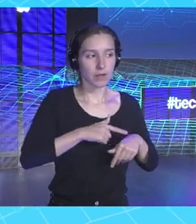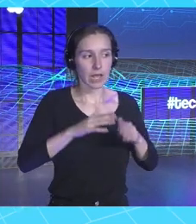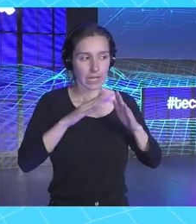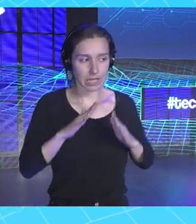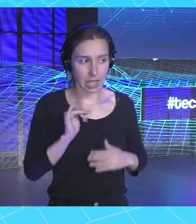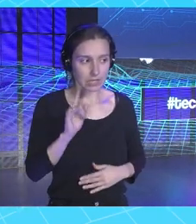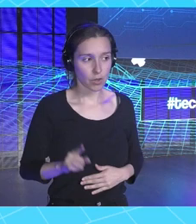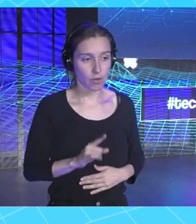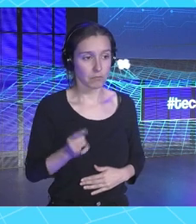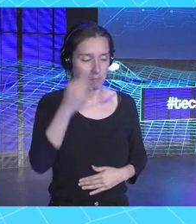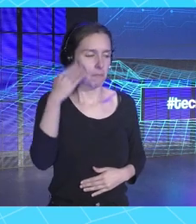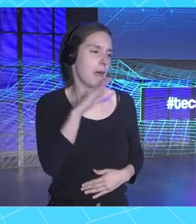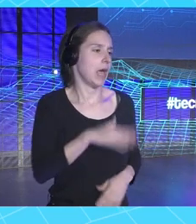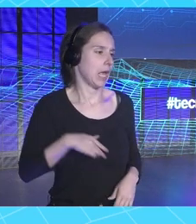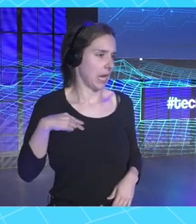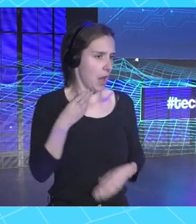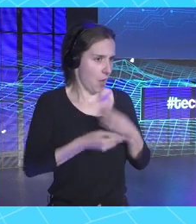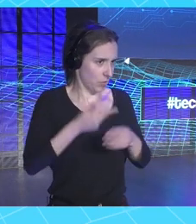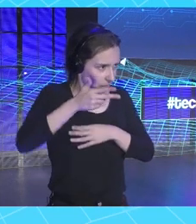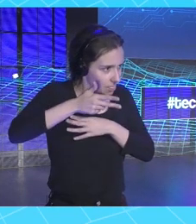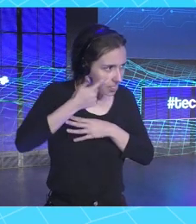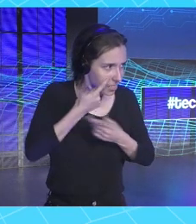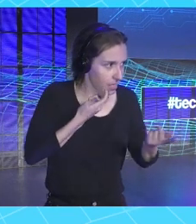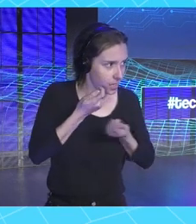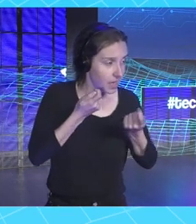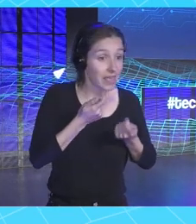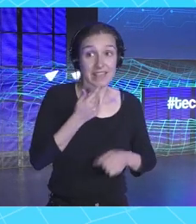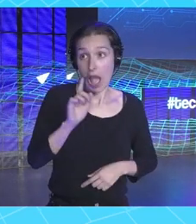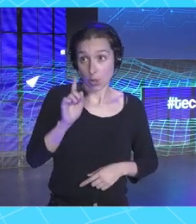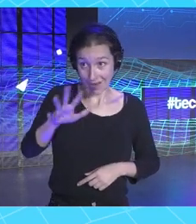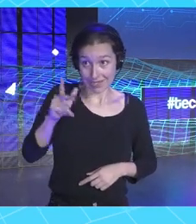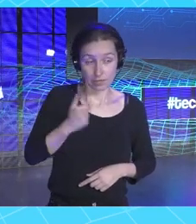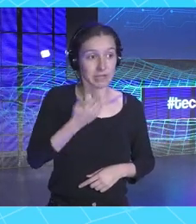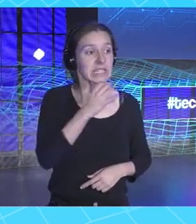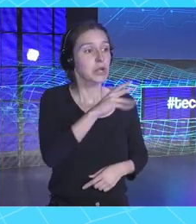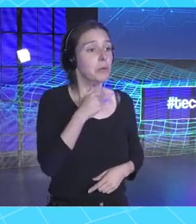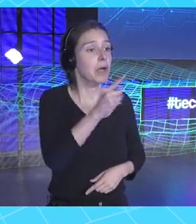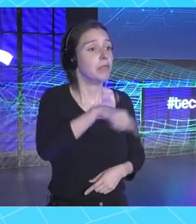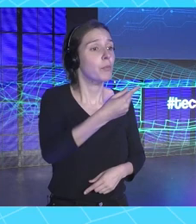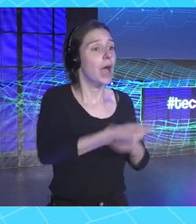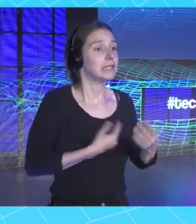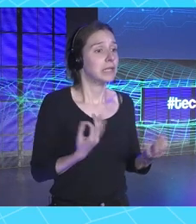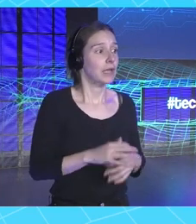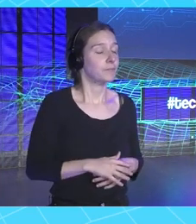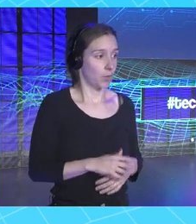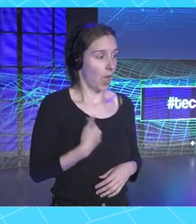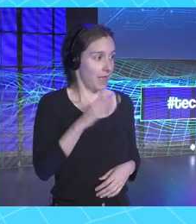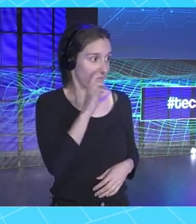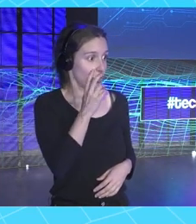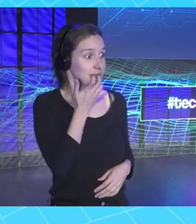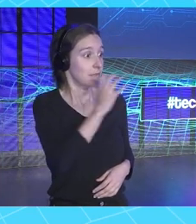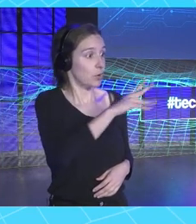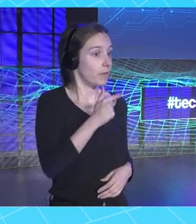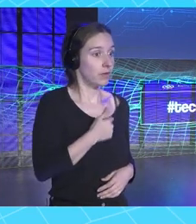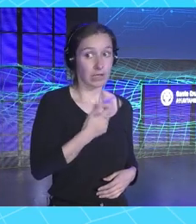los padres en general porque la gente dice no eso es por si te roban y o te roban y vas a hacer con eso No por si veo que me están robando